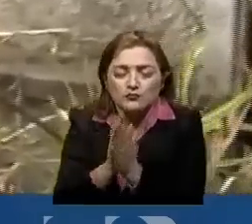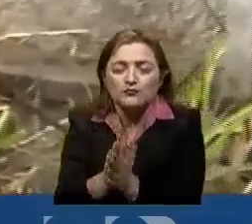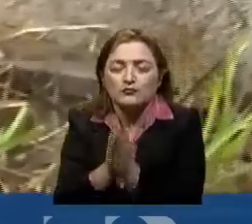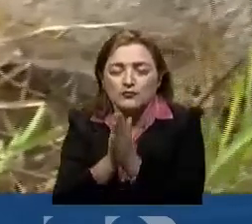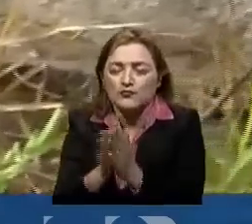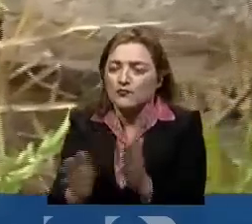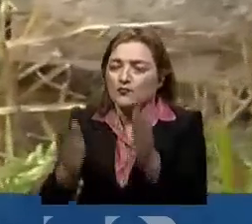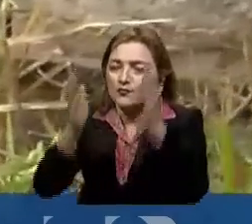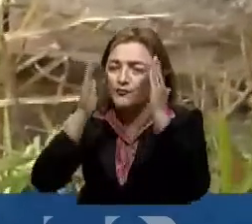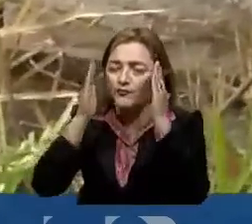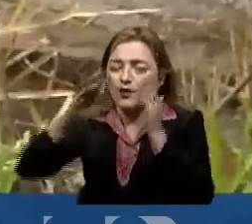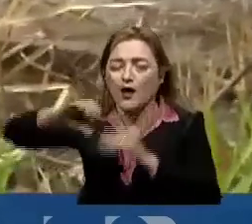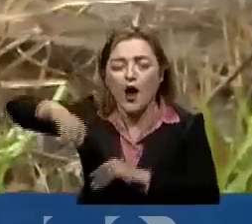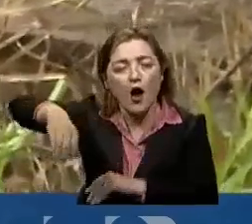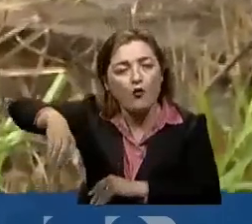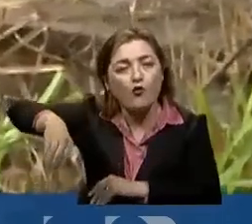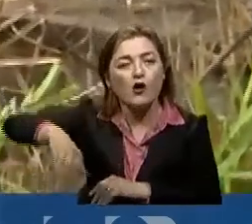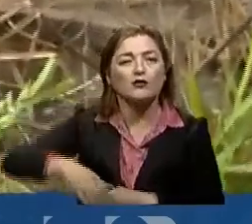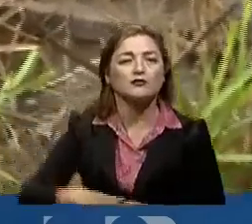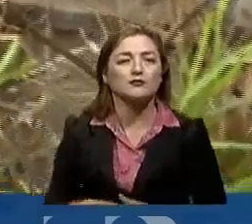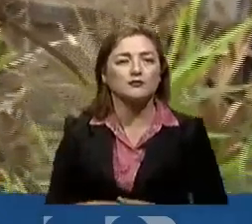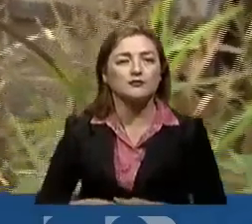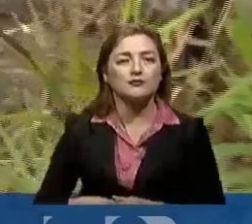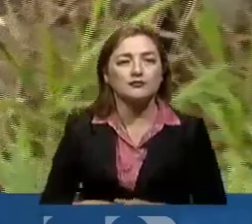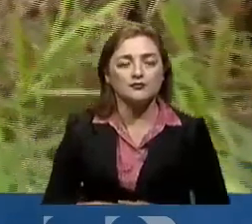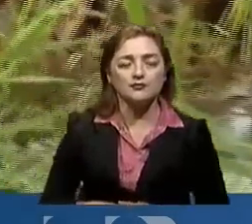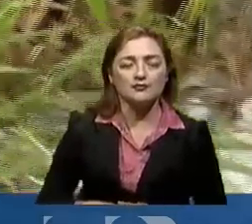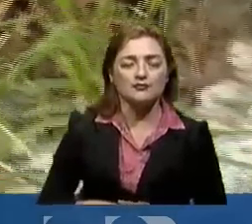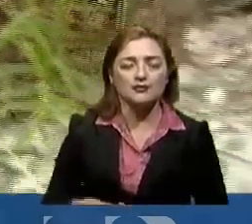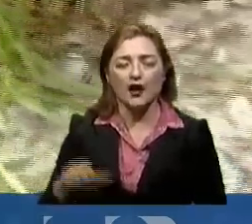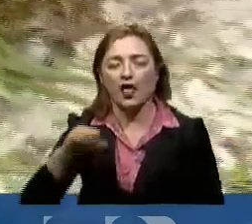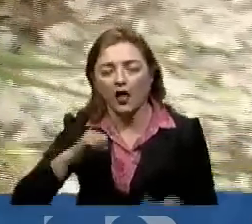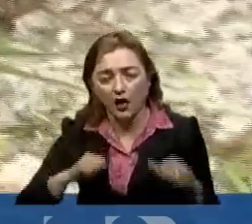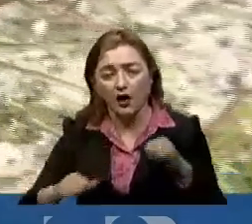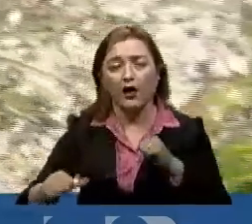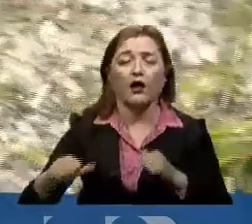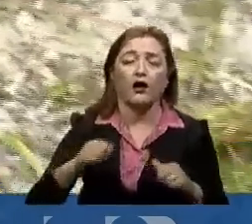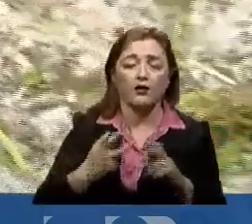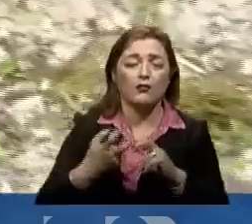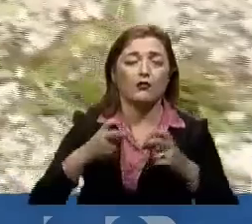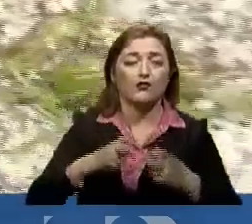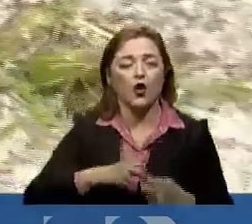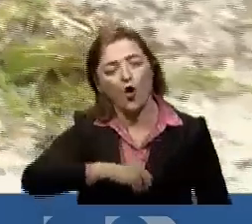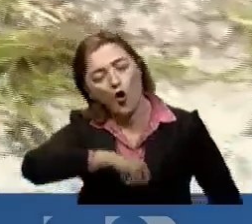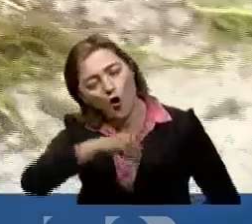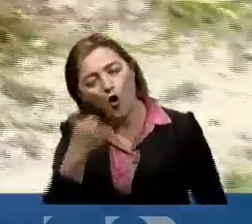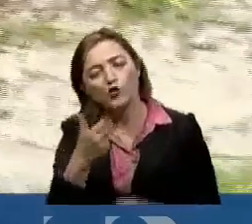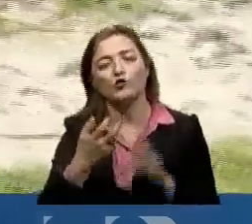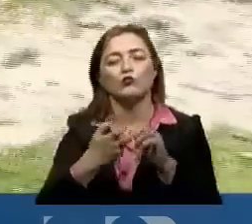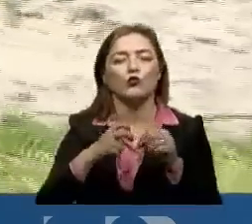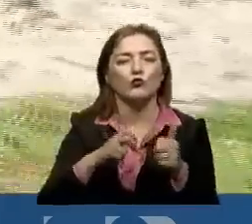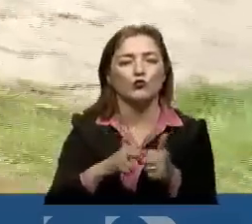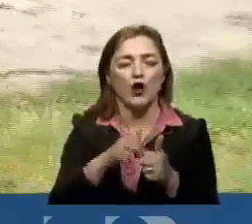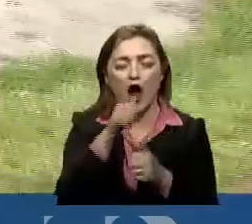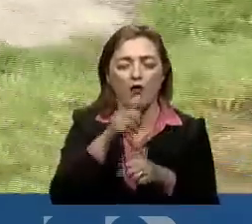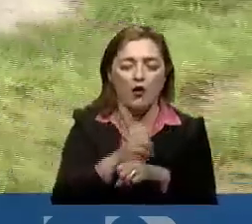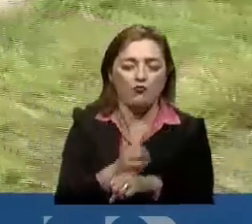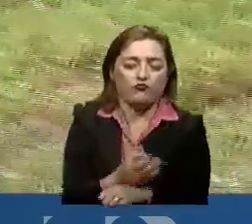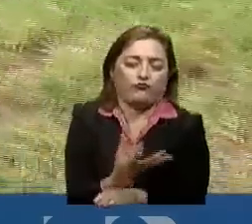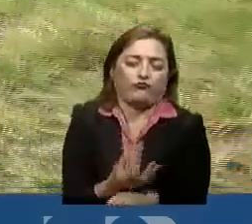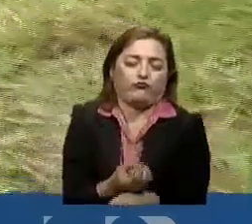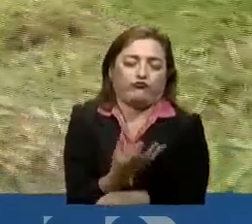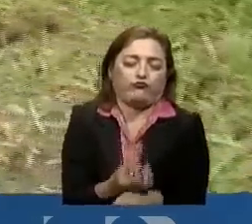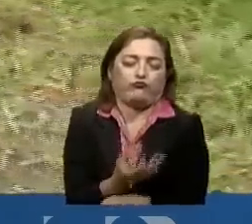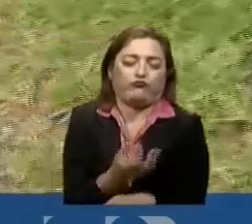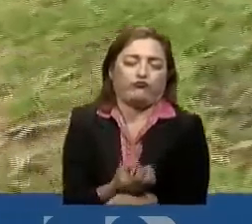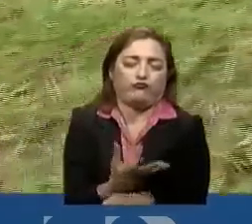nos atiendan con el agua. Y mientras aquí los moradores sufren con este problema, hay otro problema, que es que hay una fuga tremenda de